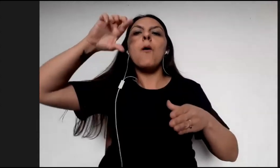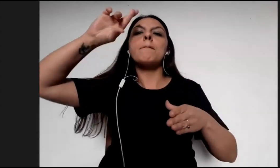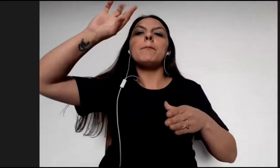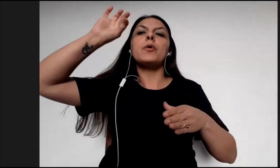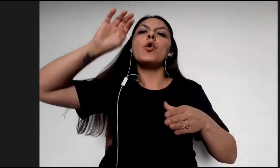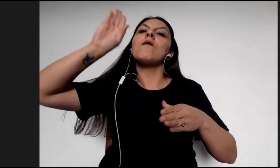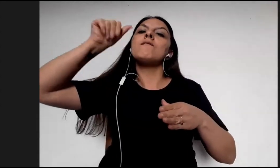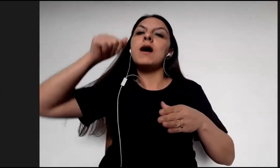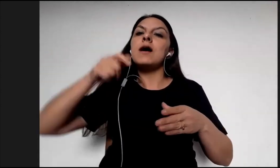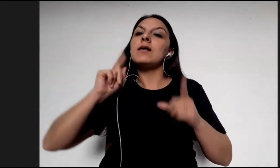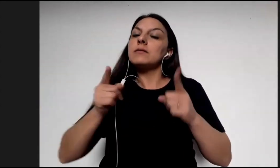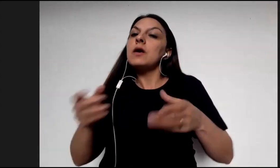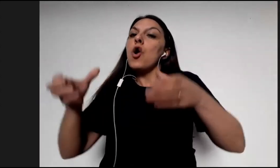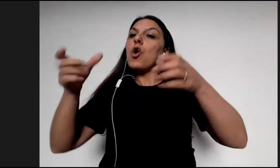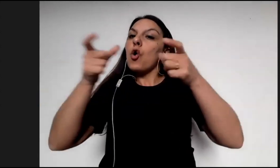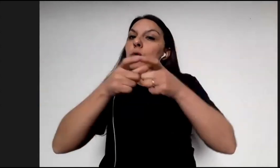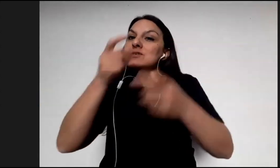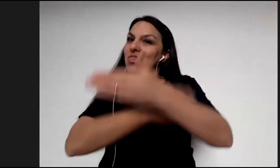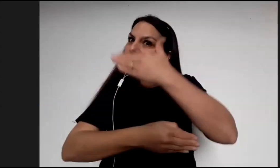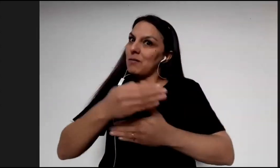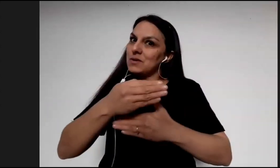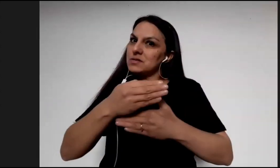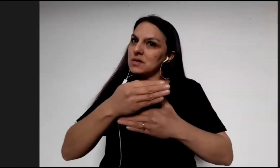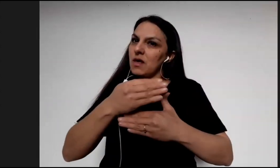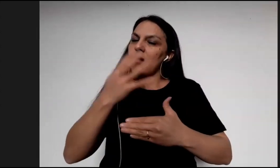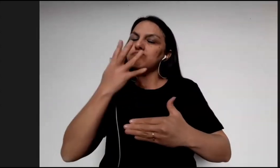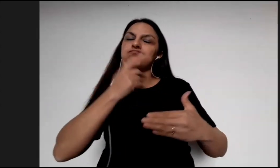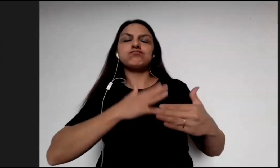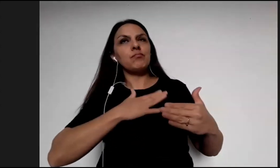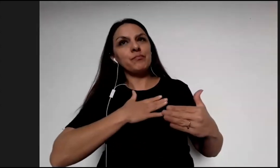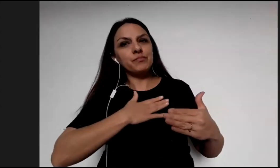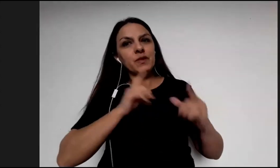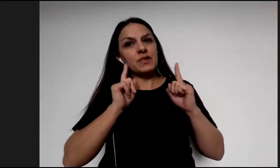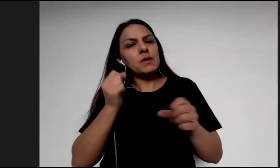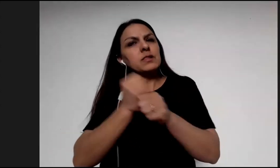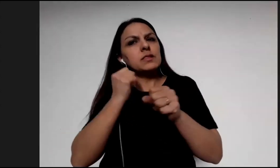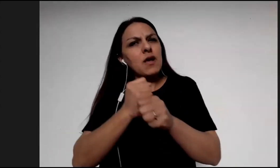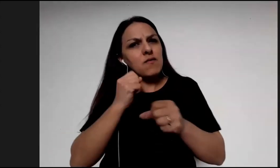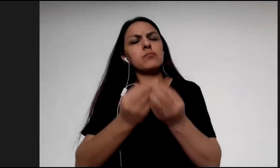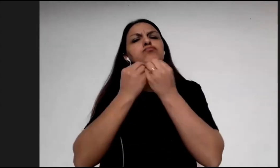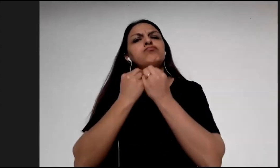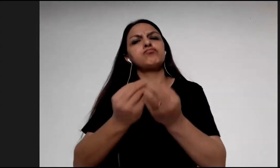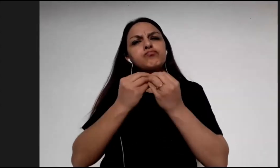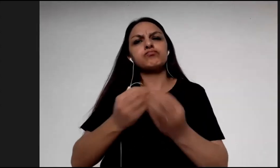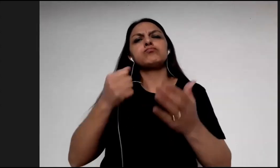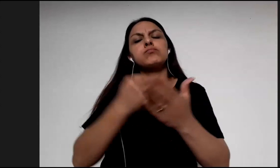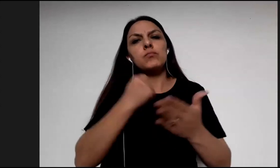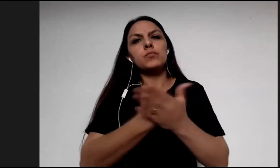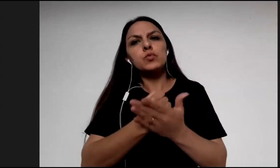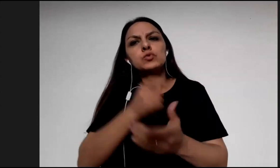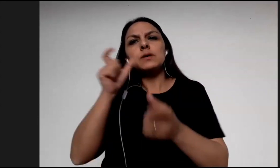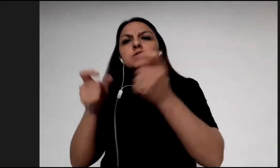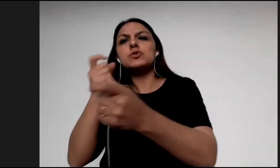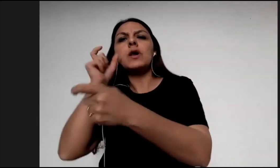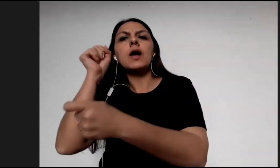apreciamos tanto y que tanto trabaja por los derechos de las personas con discapacidad. Agradecer también a mi colegio,